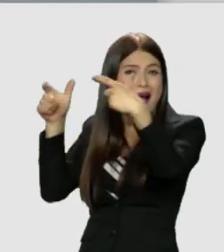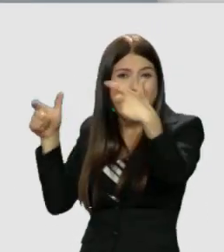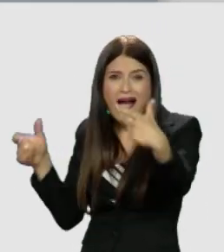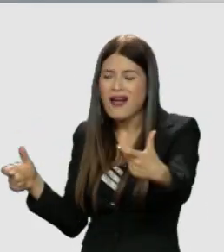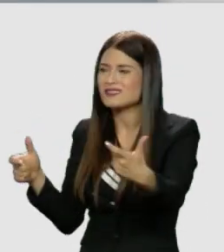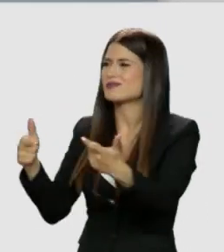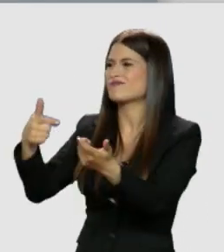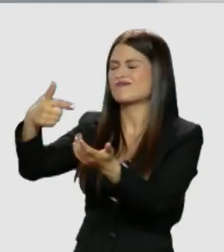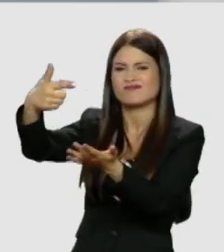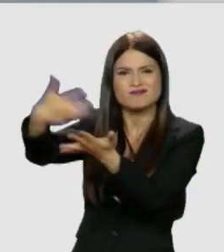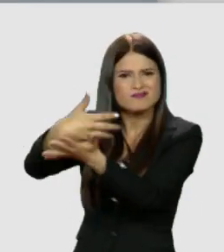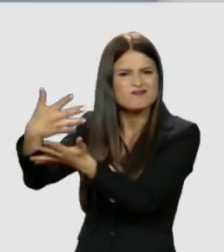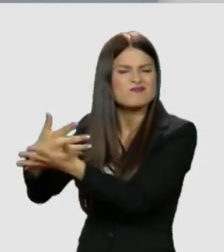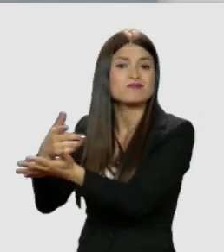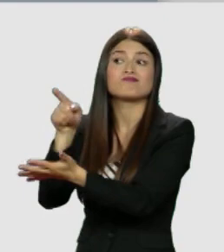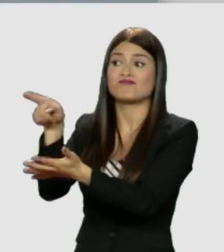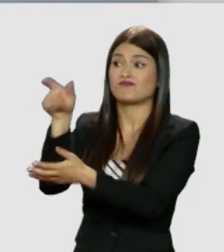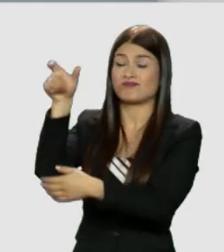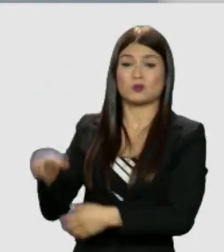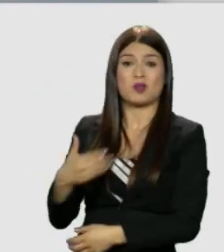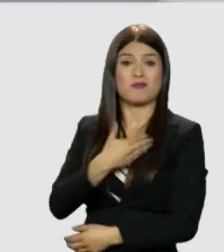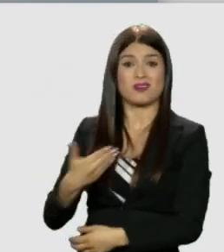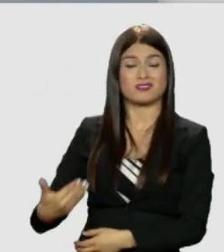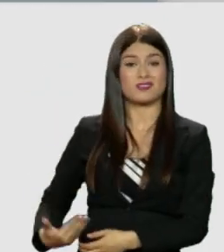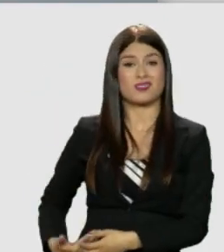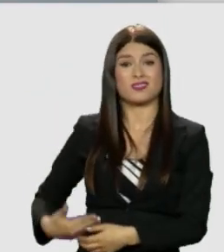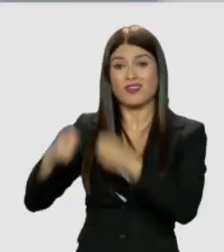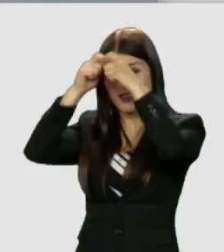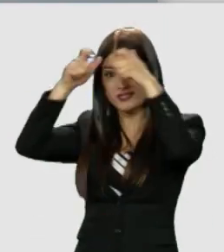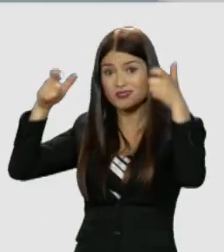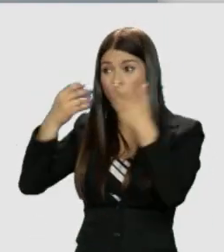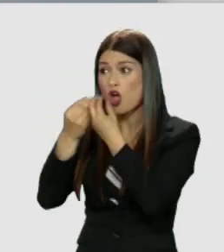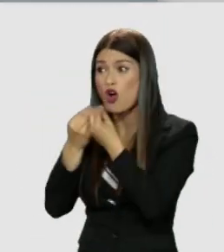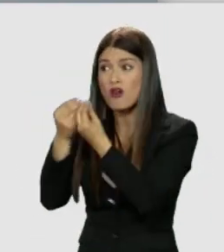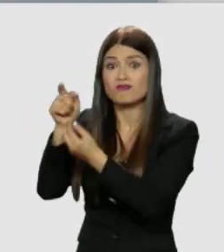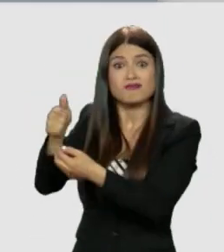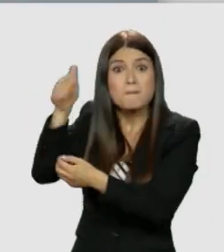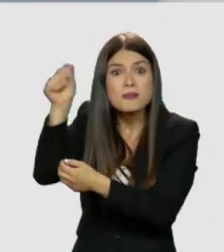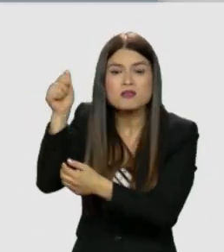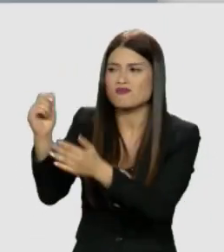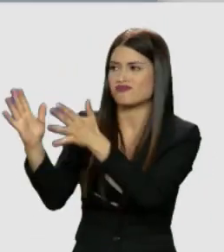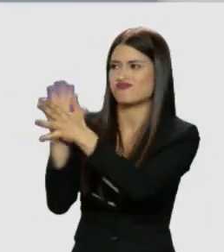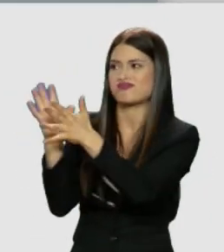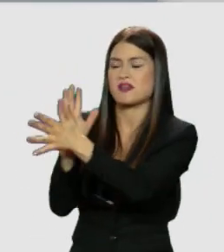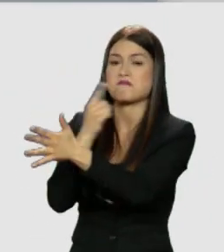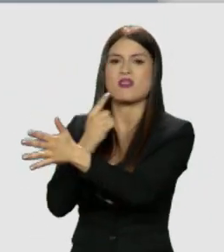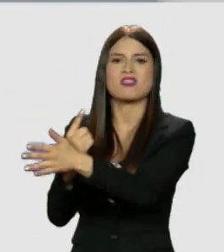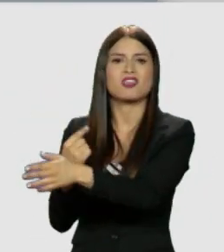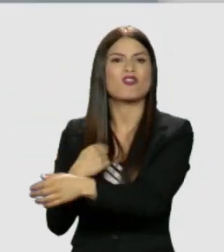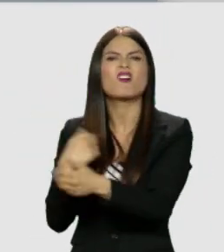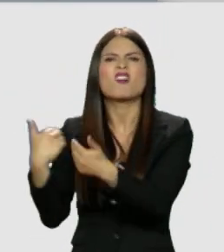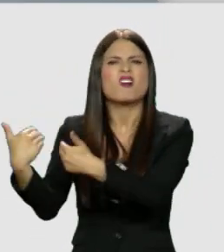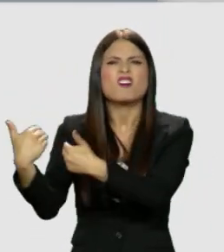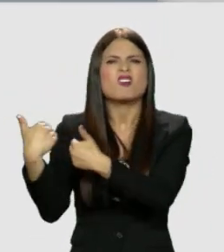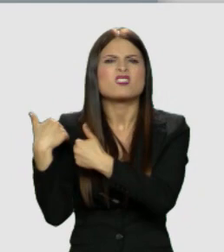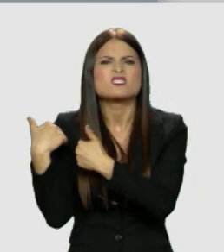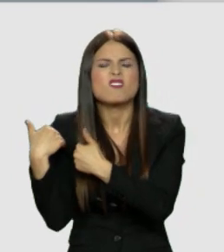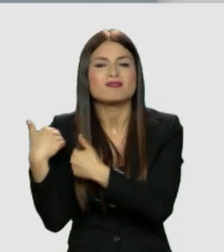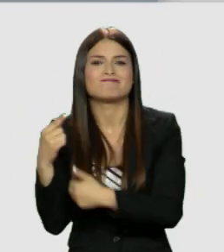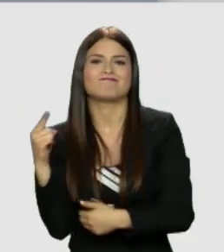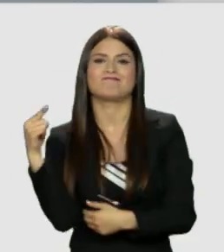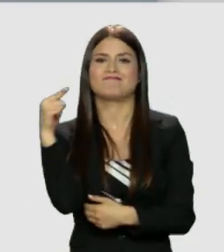del Consejo de estado ha señalado que es el Congreso de la República la instancia democrática más